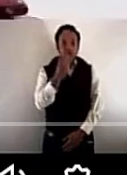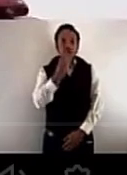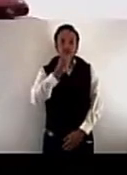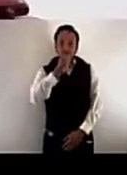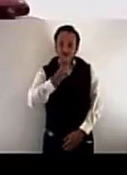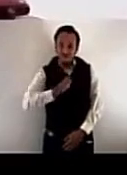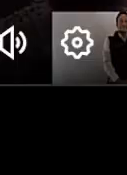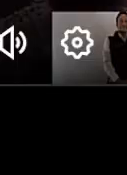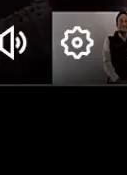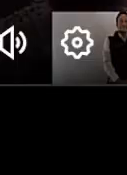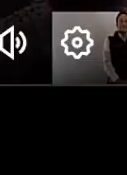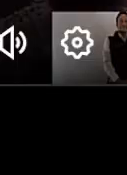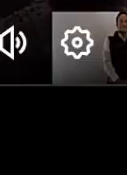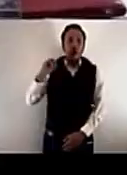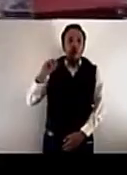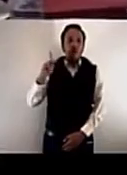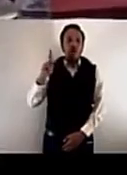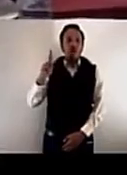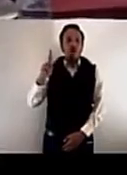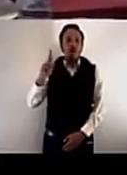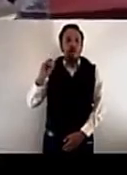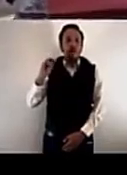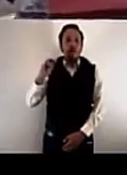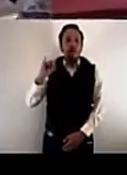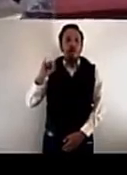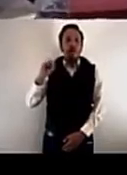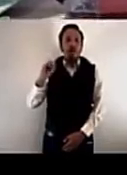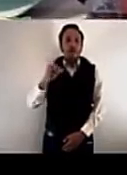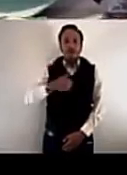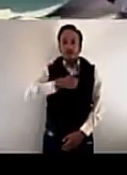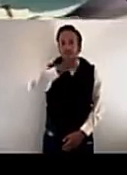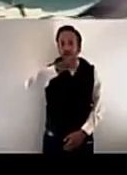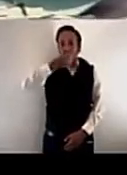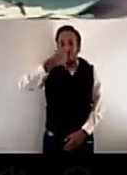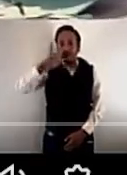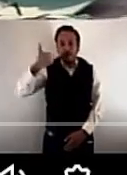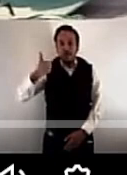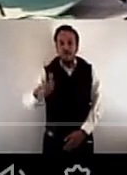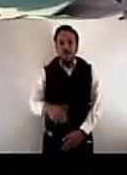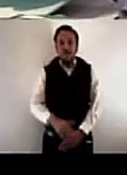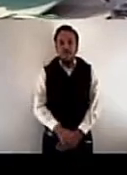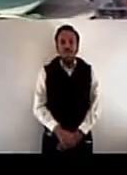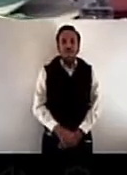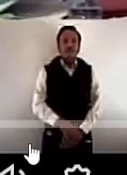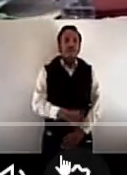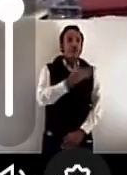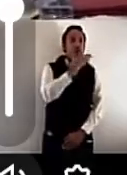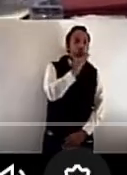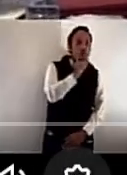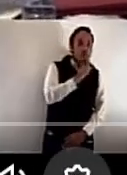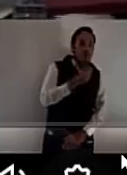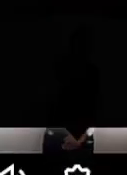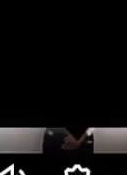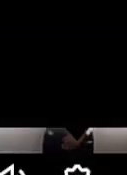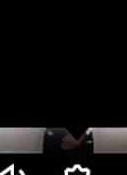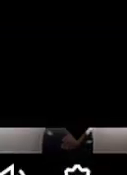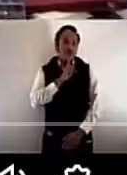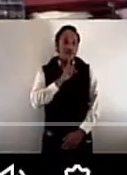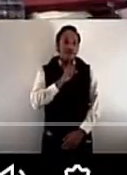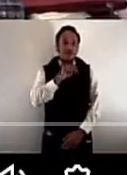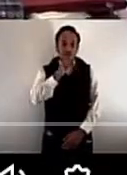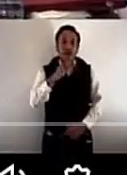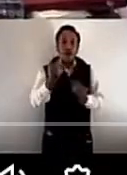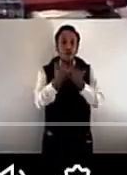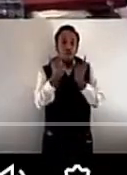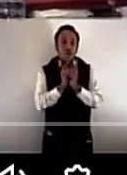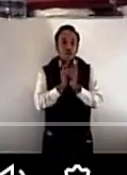todo para el frente amplio porque estamos dando un paso adelante cuando hay una etapa crítica